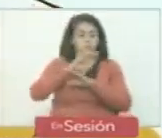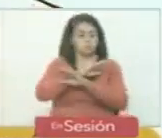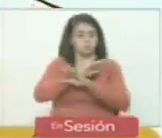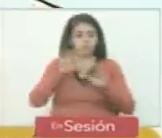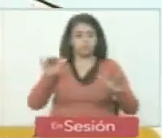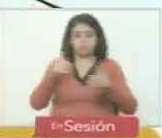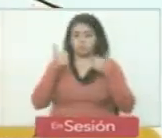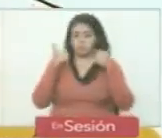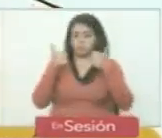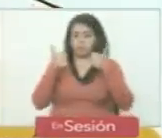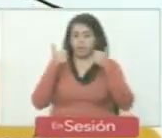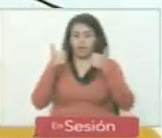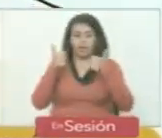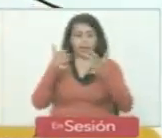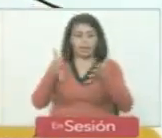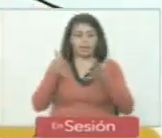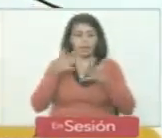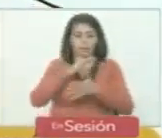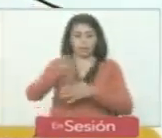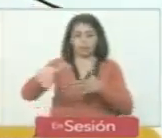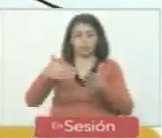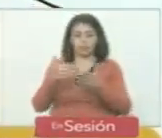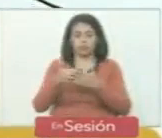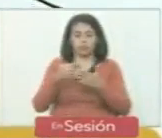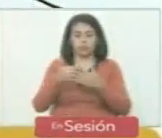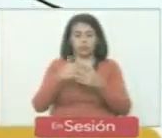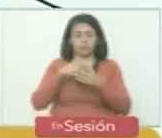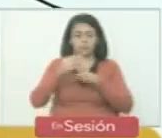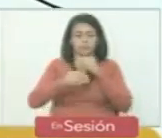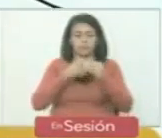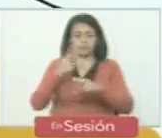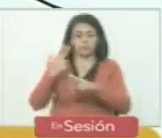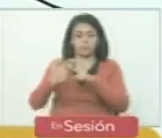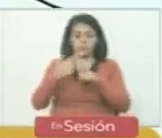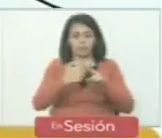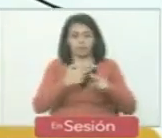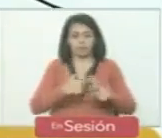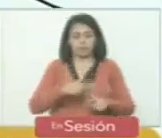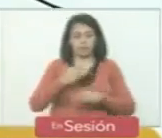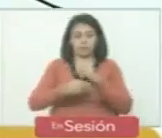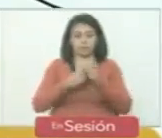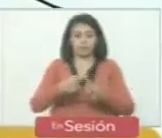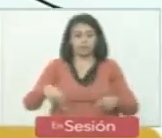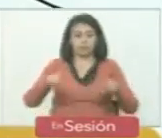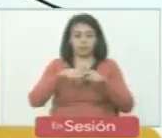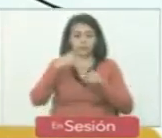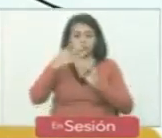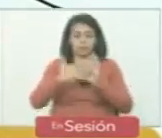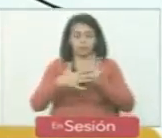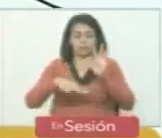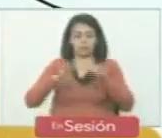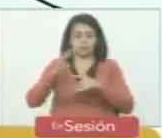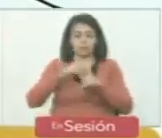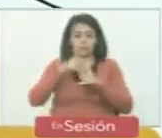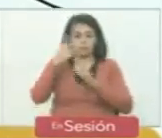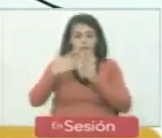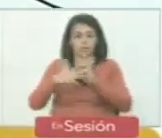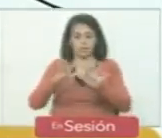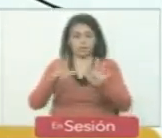y salimos victoriosos en todas estas amenazas que ocurrieron en el 2014 y en